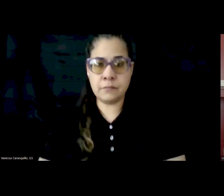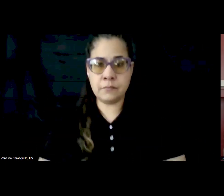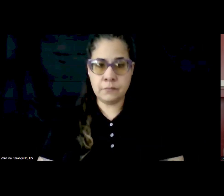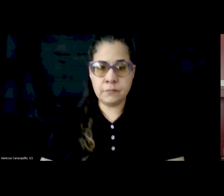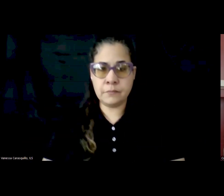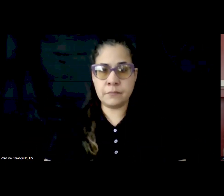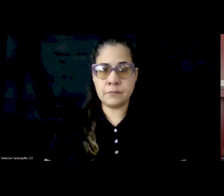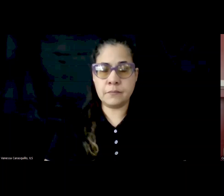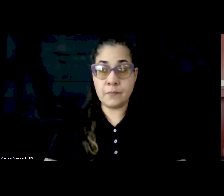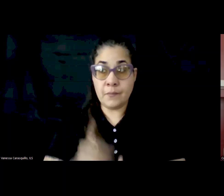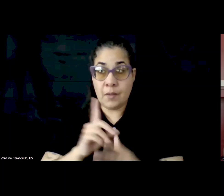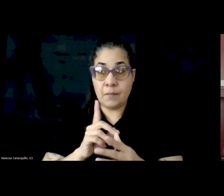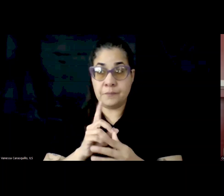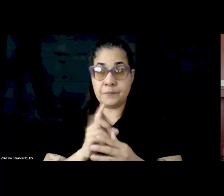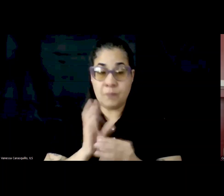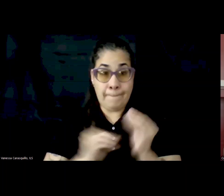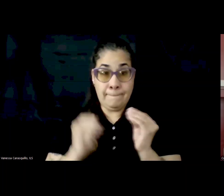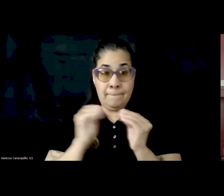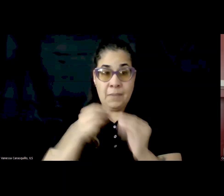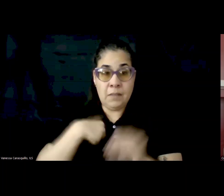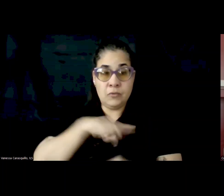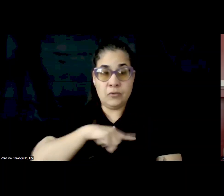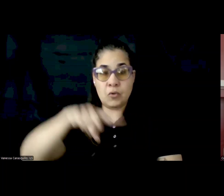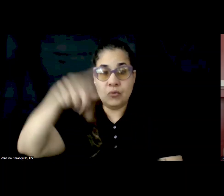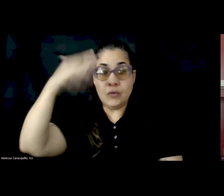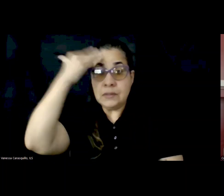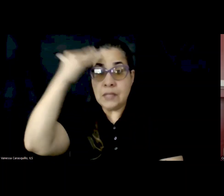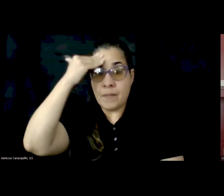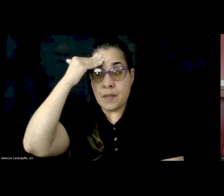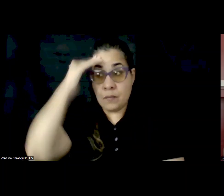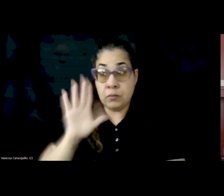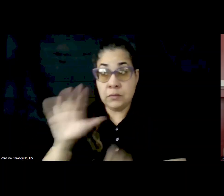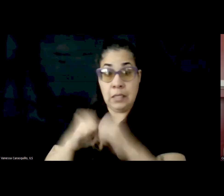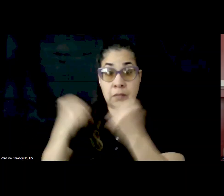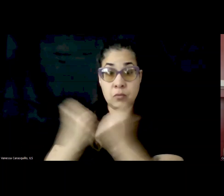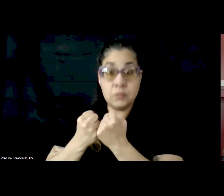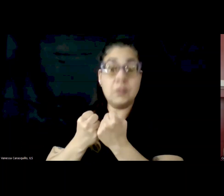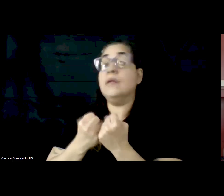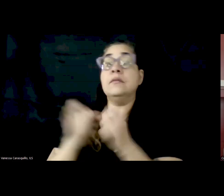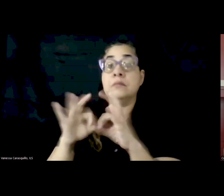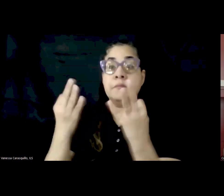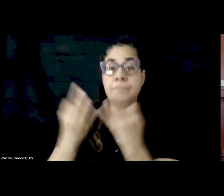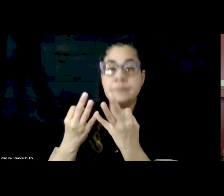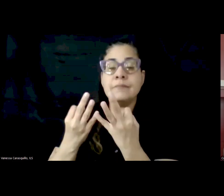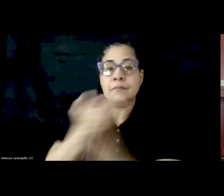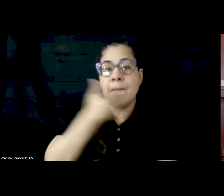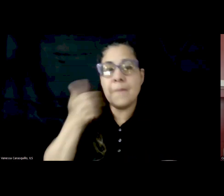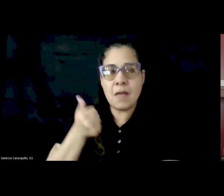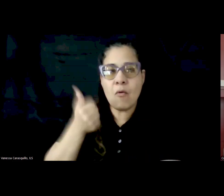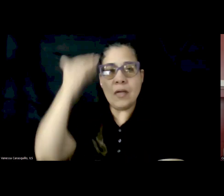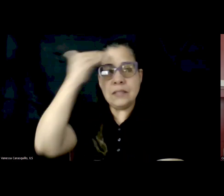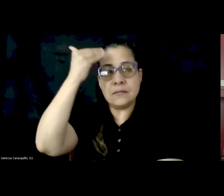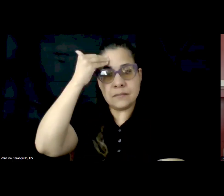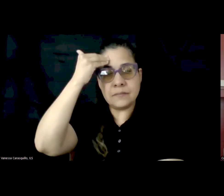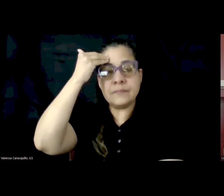Mientras más conocemos de la estructura familiar y social, mejor vamos a conocer cuáles